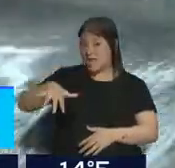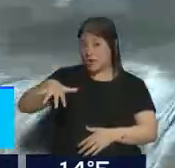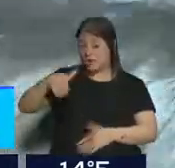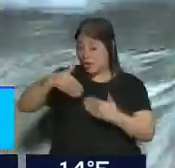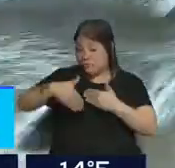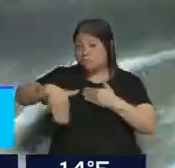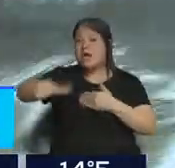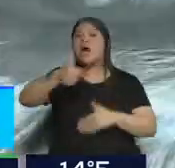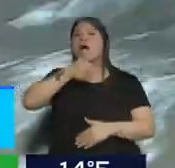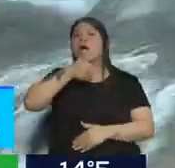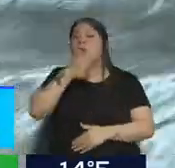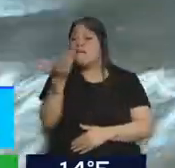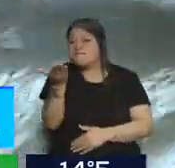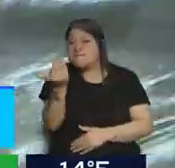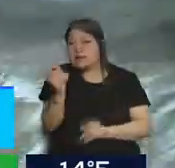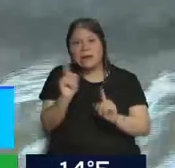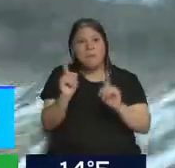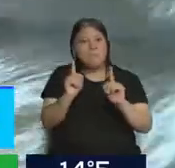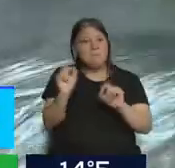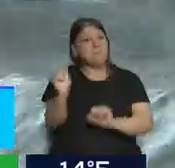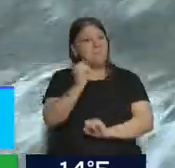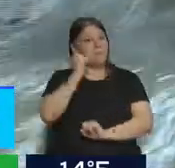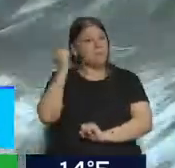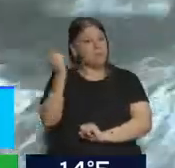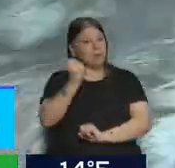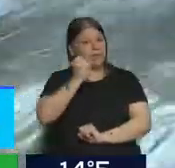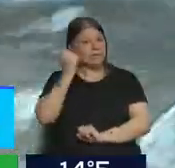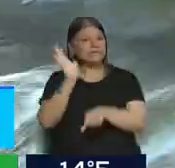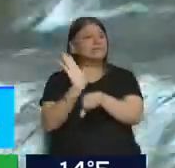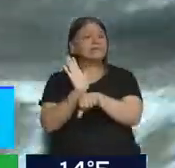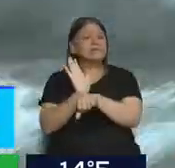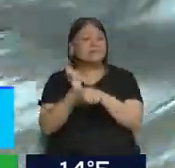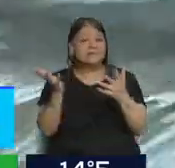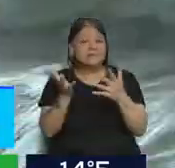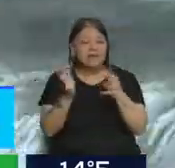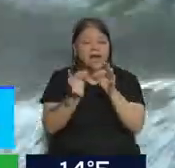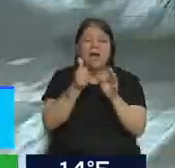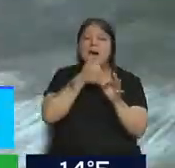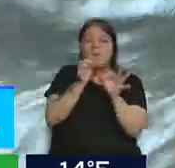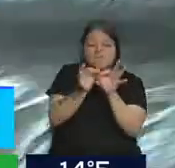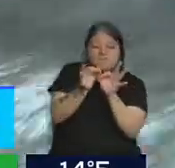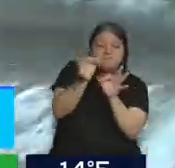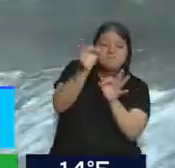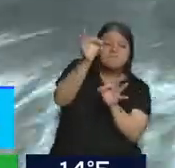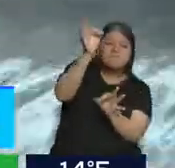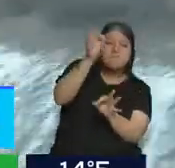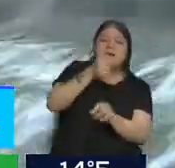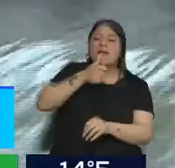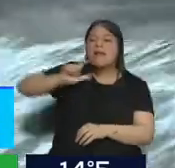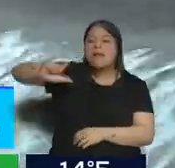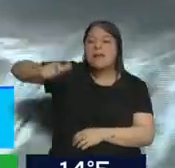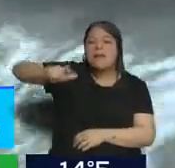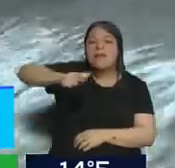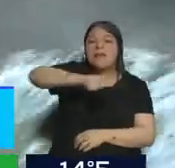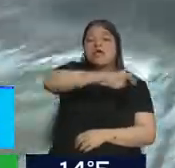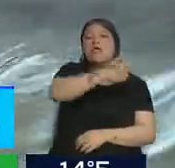faltar agua. Eso es lo importante. Pero, ¿qué significa esto? ¿Cuáles son los metros cúbicos que tienen los ríos y que va